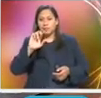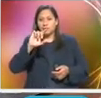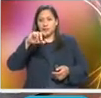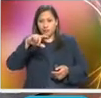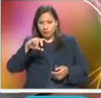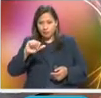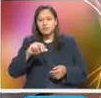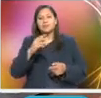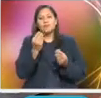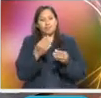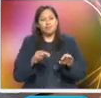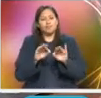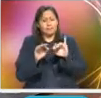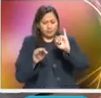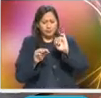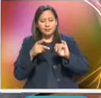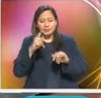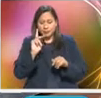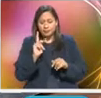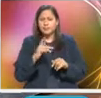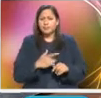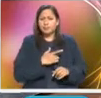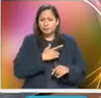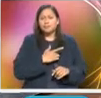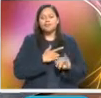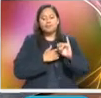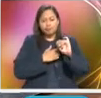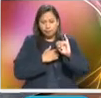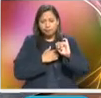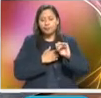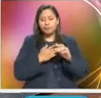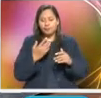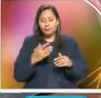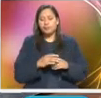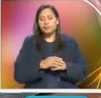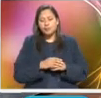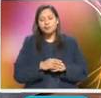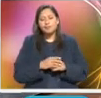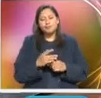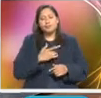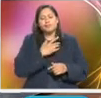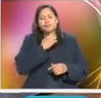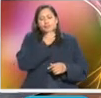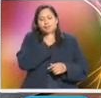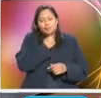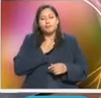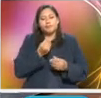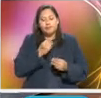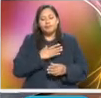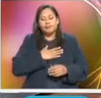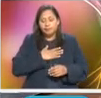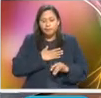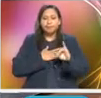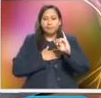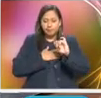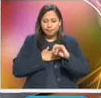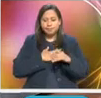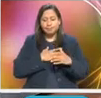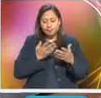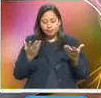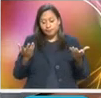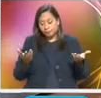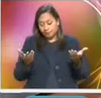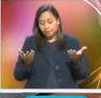difícil. más que importante, pues emocional, sí, claro, que nos conmueve muchísimo, que nos deja